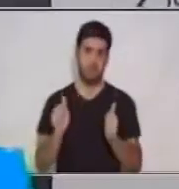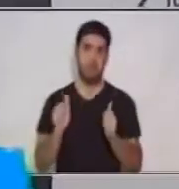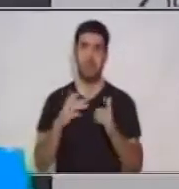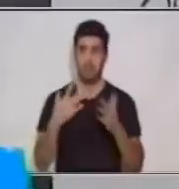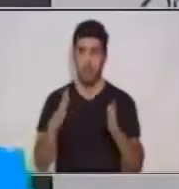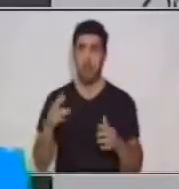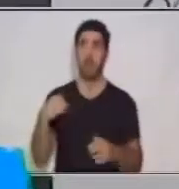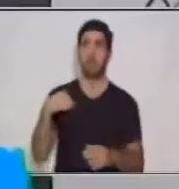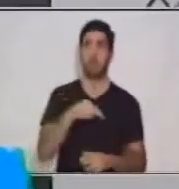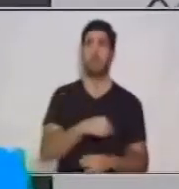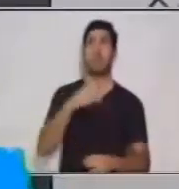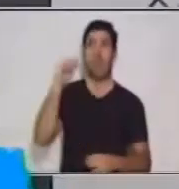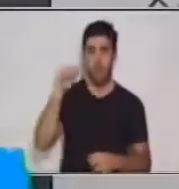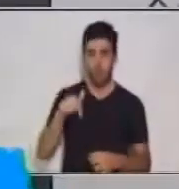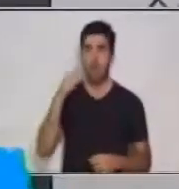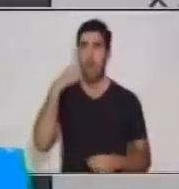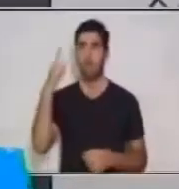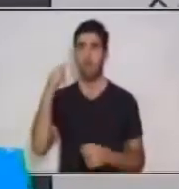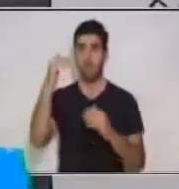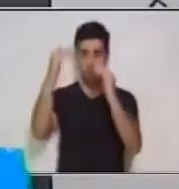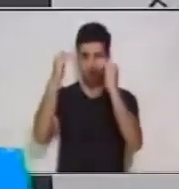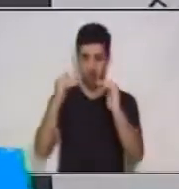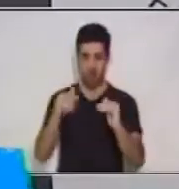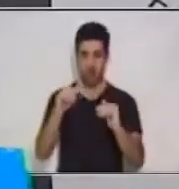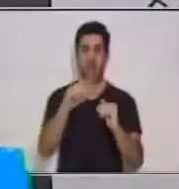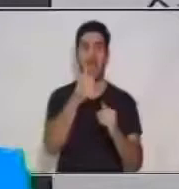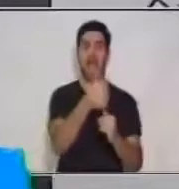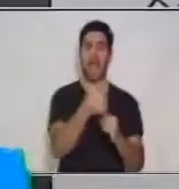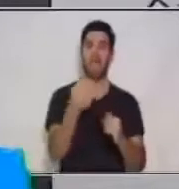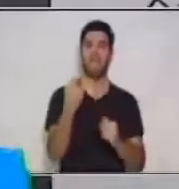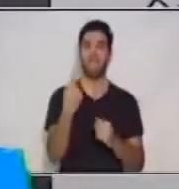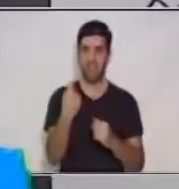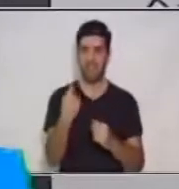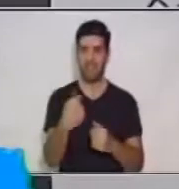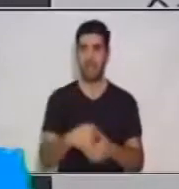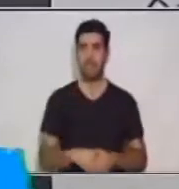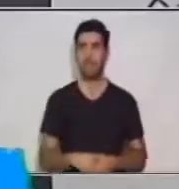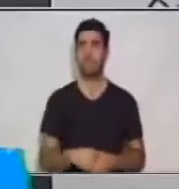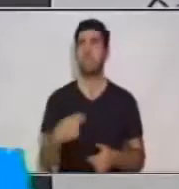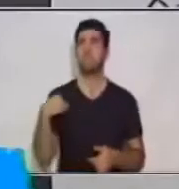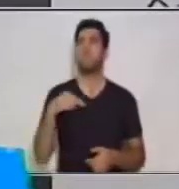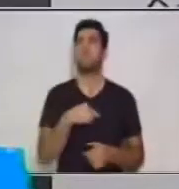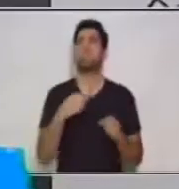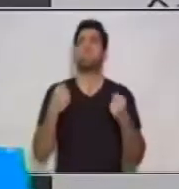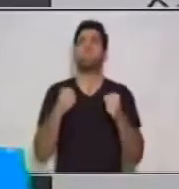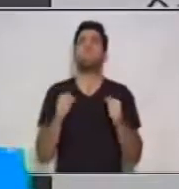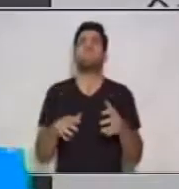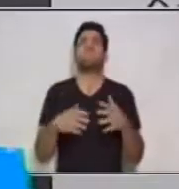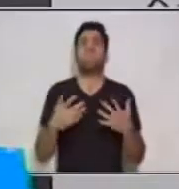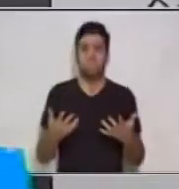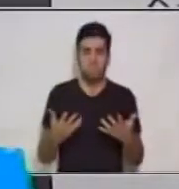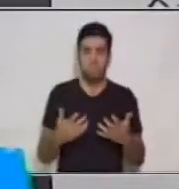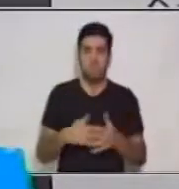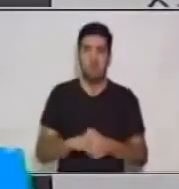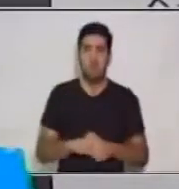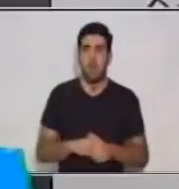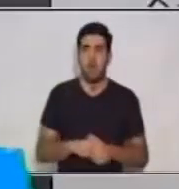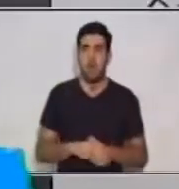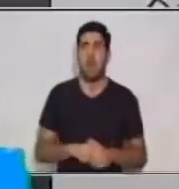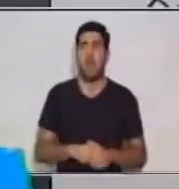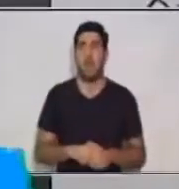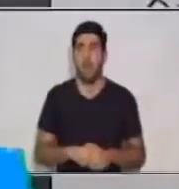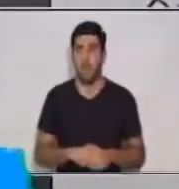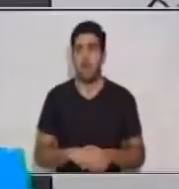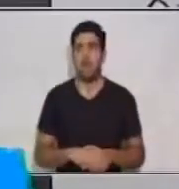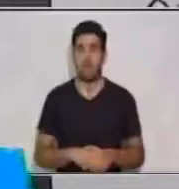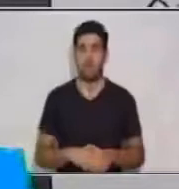Ya podemos calcular entonces el ángulo, el lado A. ¿Qué tenemos que relacionar? El seno de